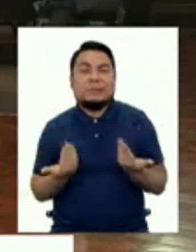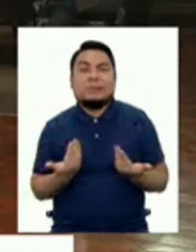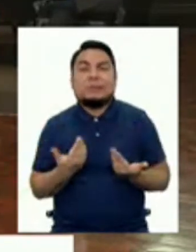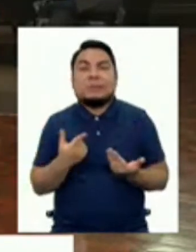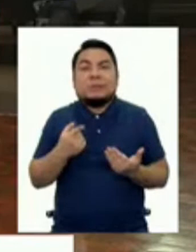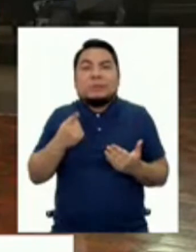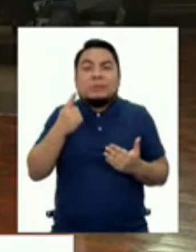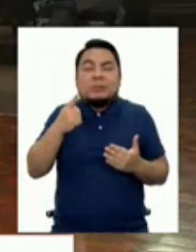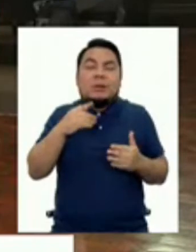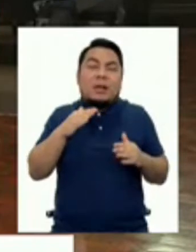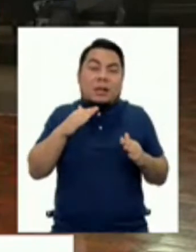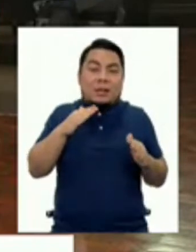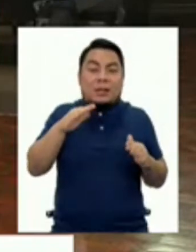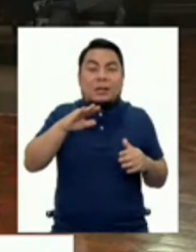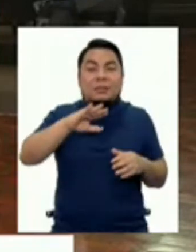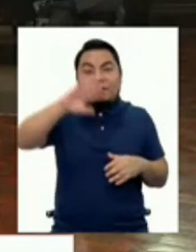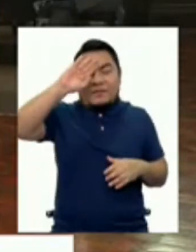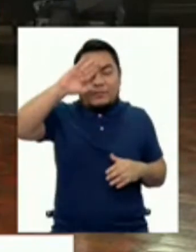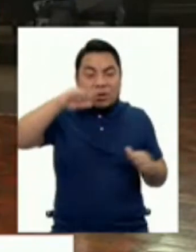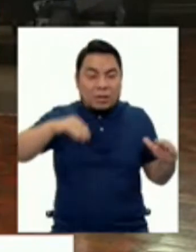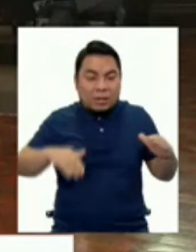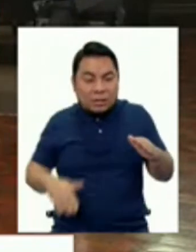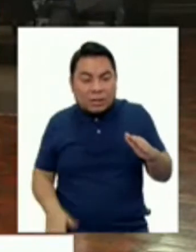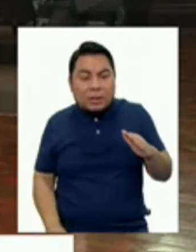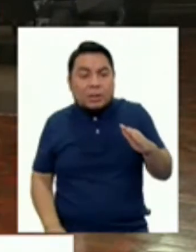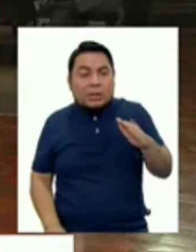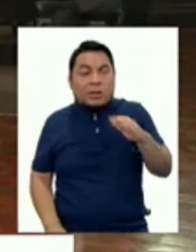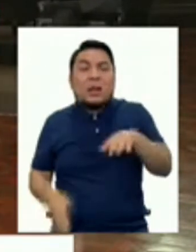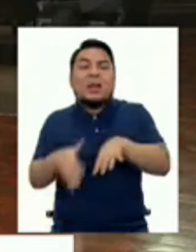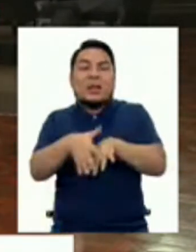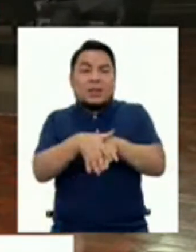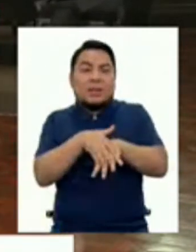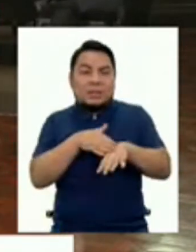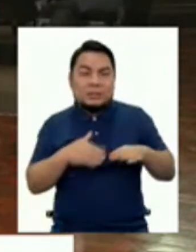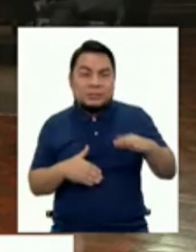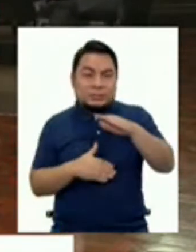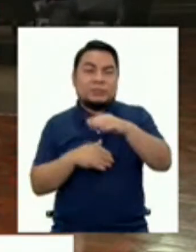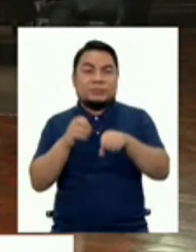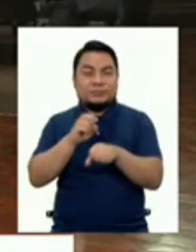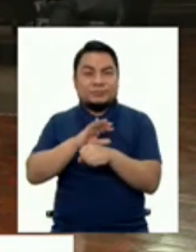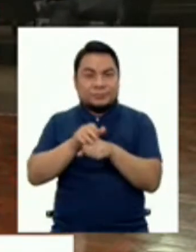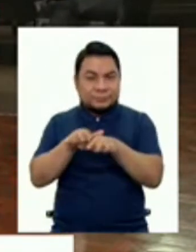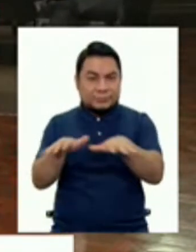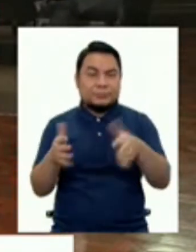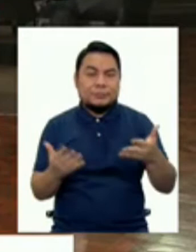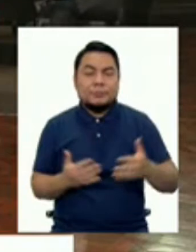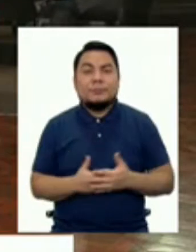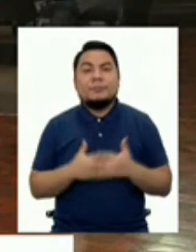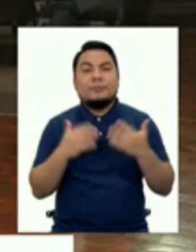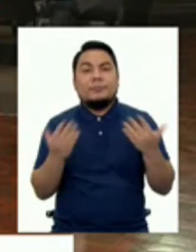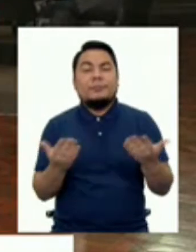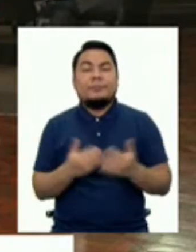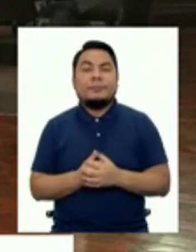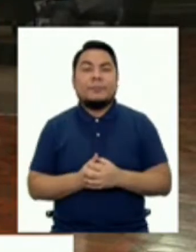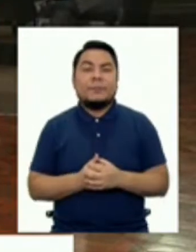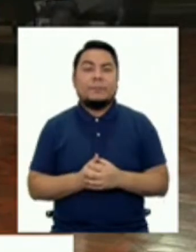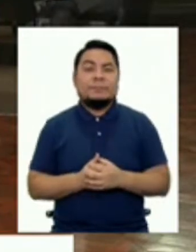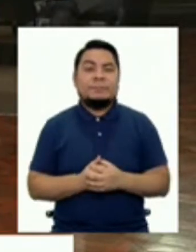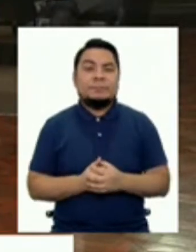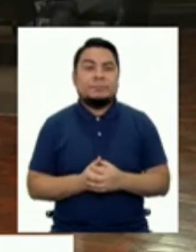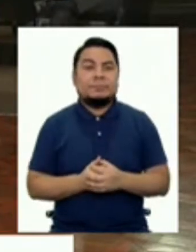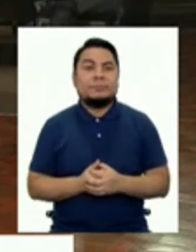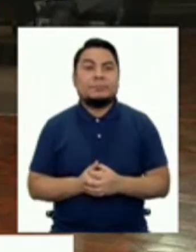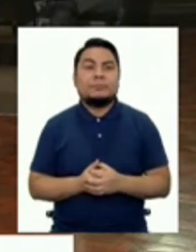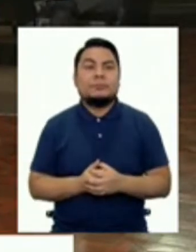lento crecimiento de la, del nivel de contagio, ¿no? Y entonces